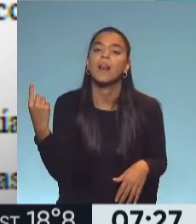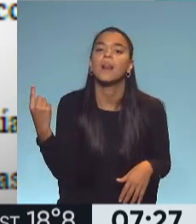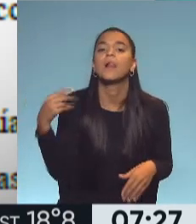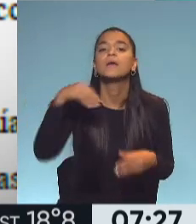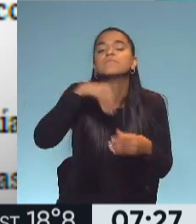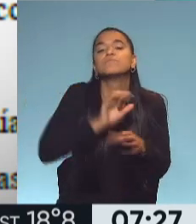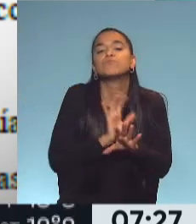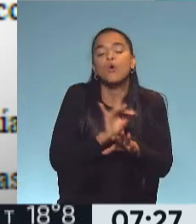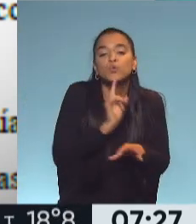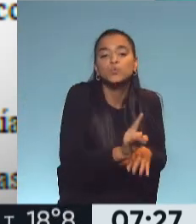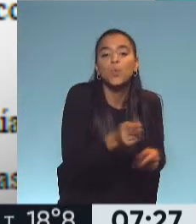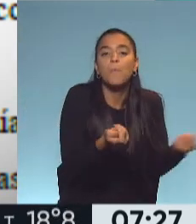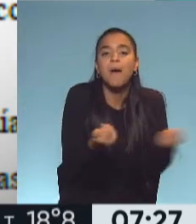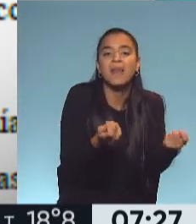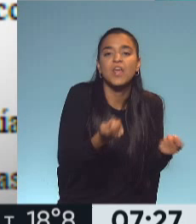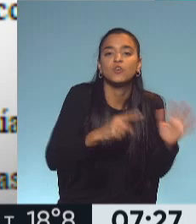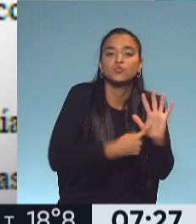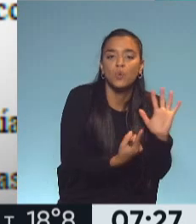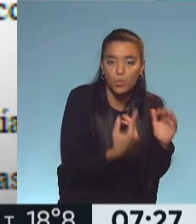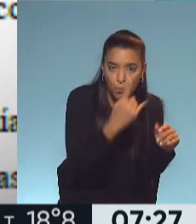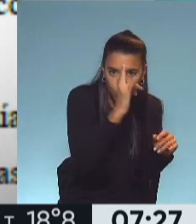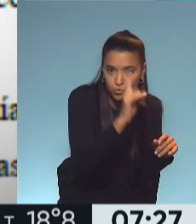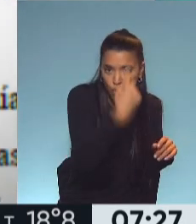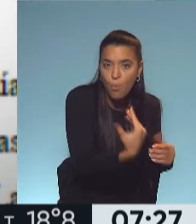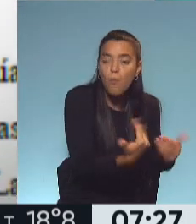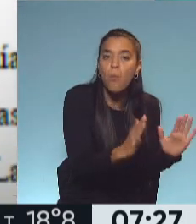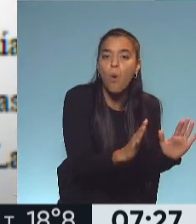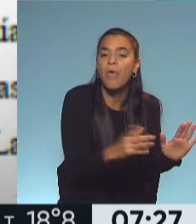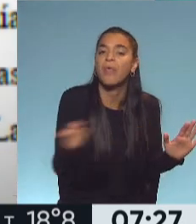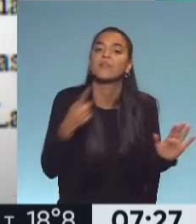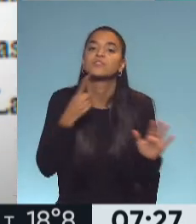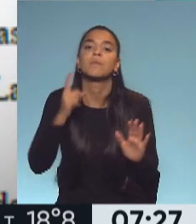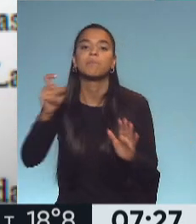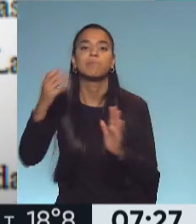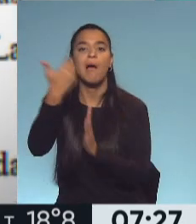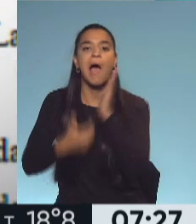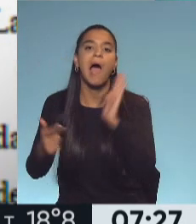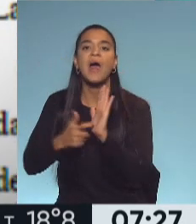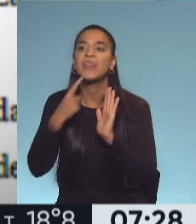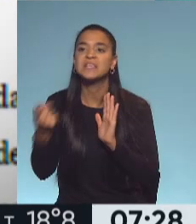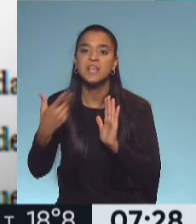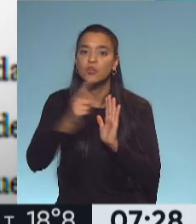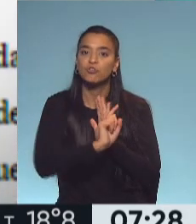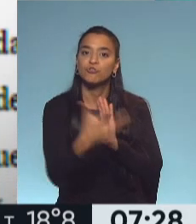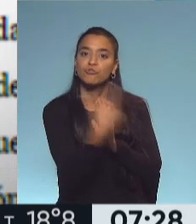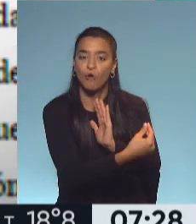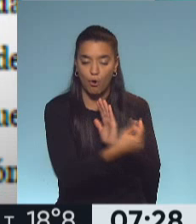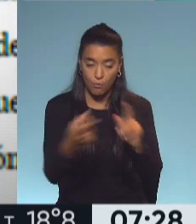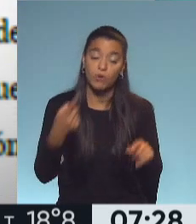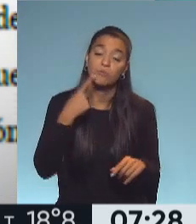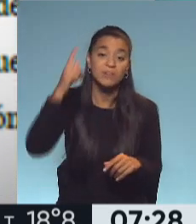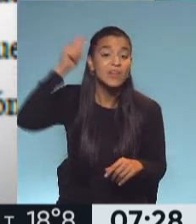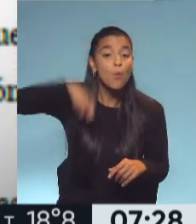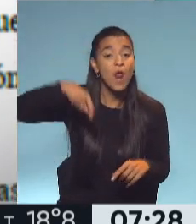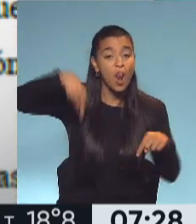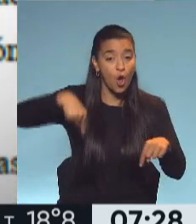la autonomía de la Ciudad de Buenos Aires, es decir, alteró el sistema federal de gobierno. Y esto lo dice un tribunal